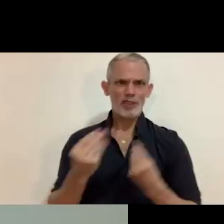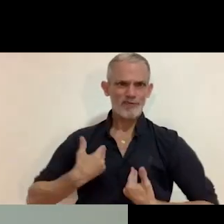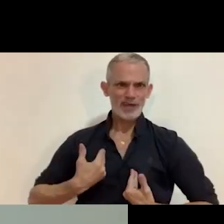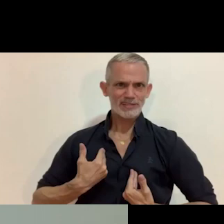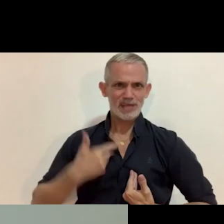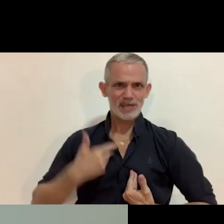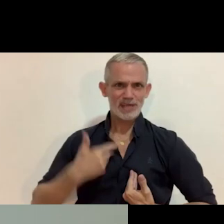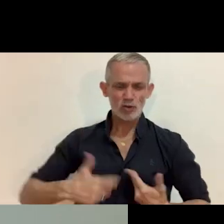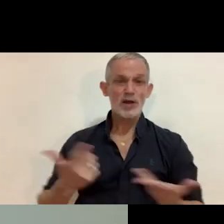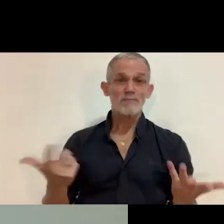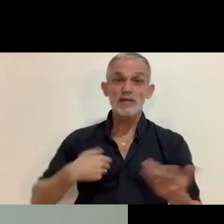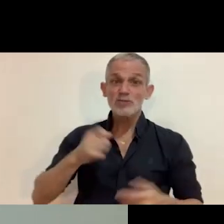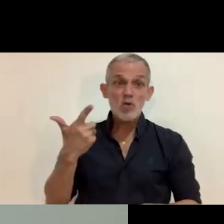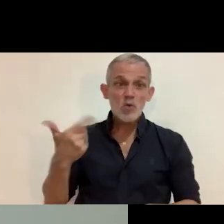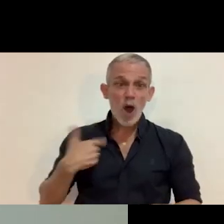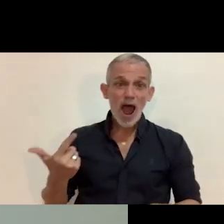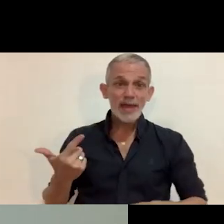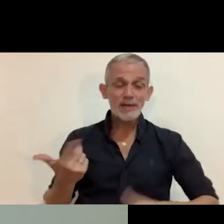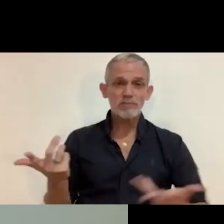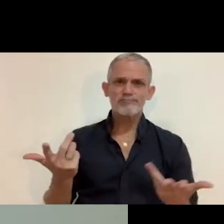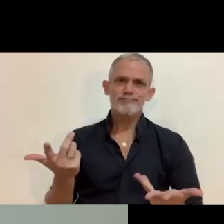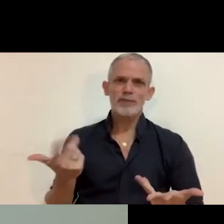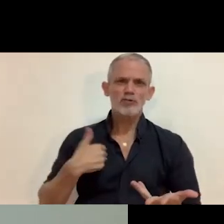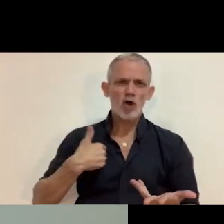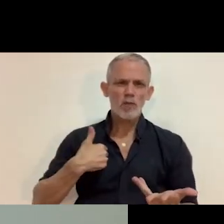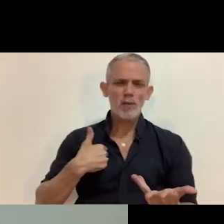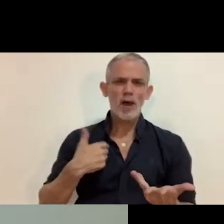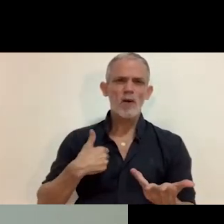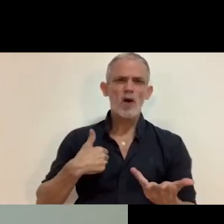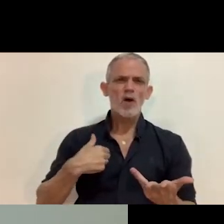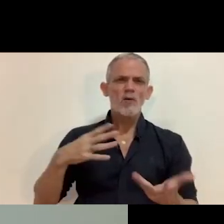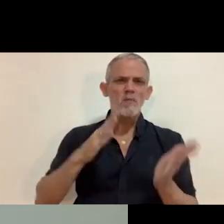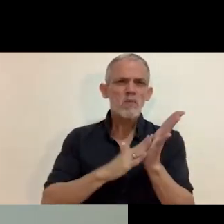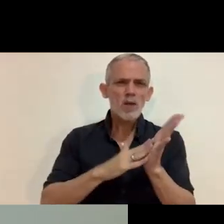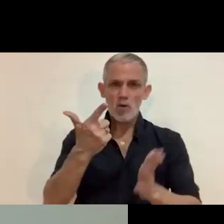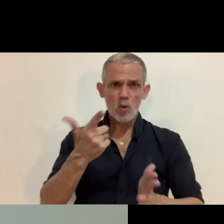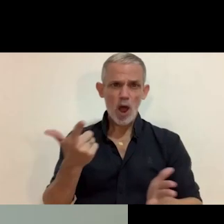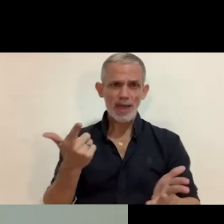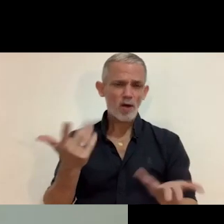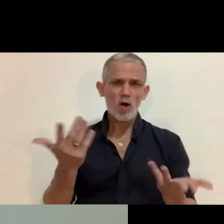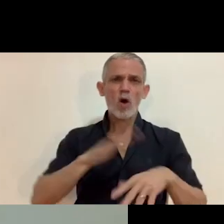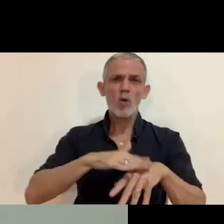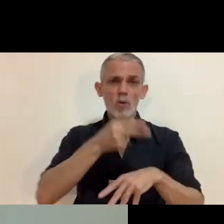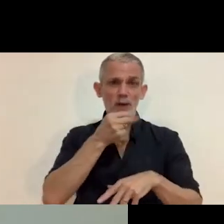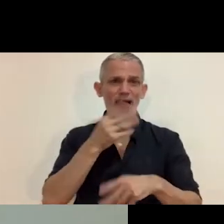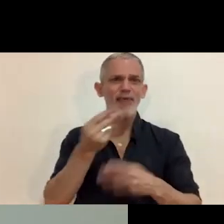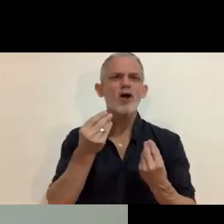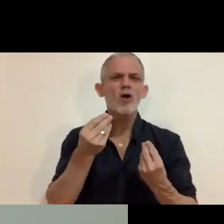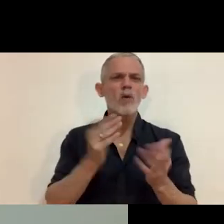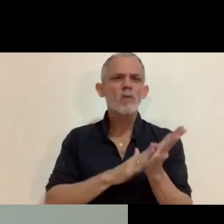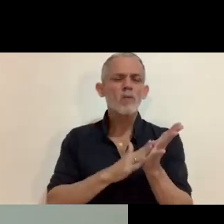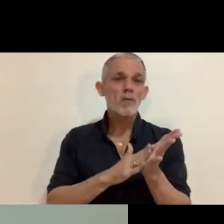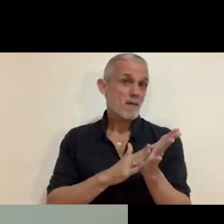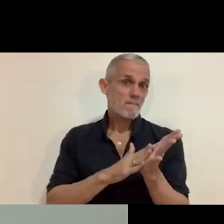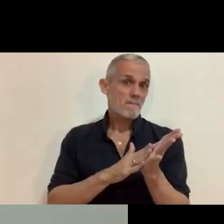sumo, como no tiene que acreditar su falta de culpabilidad, va a poner